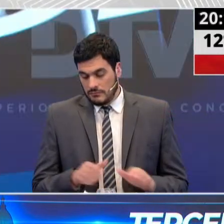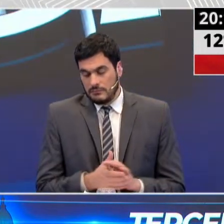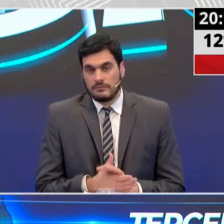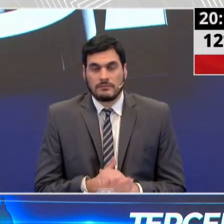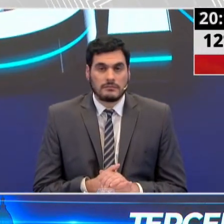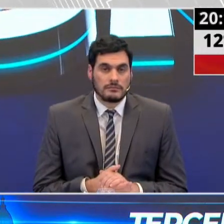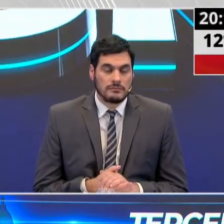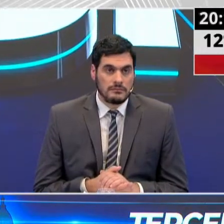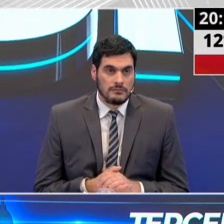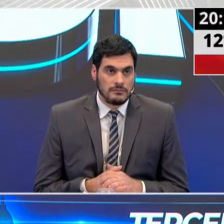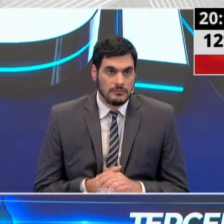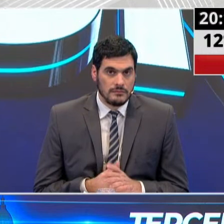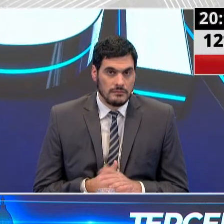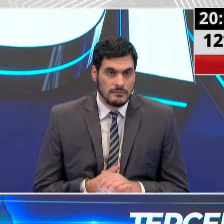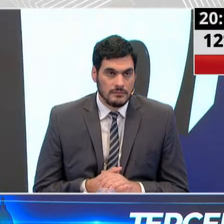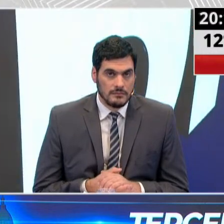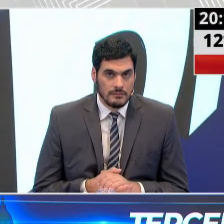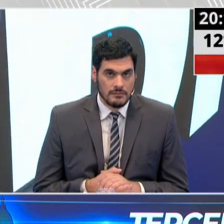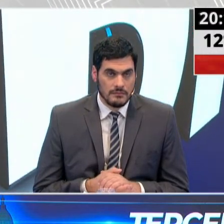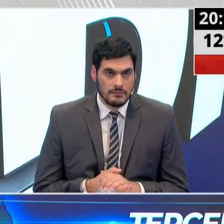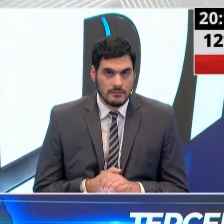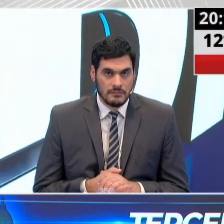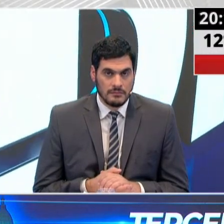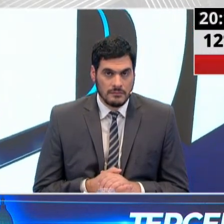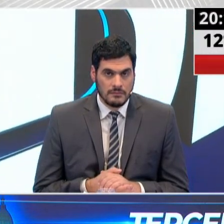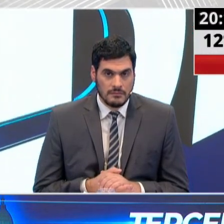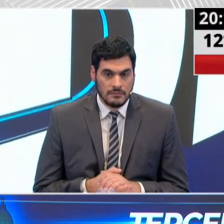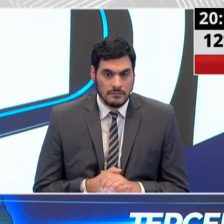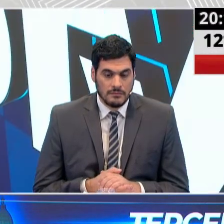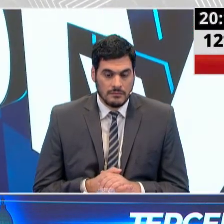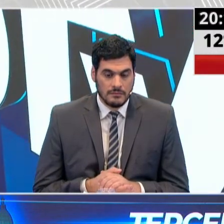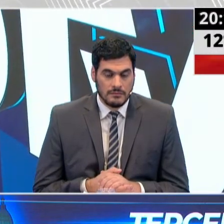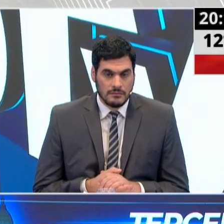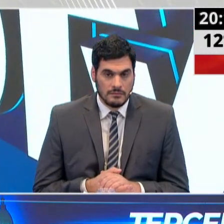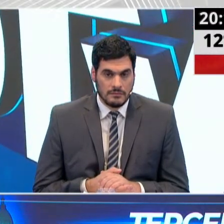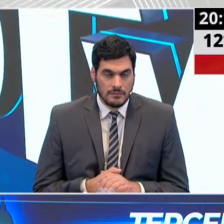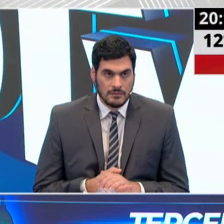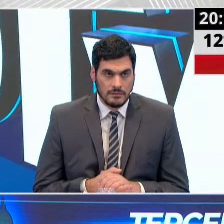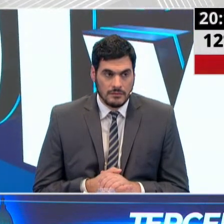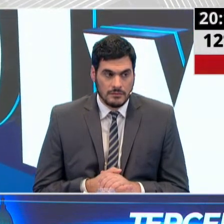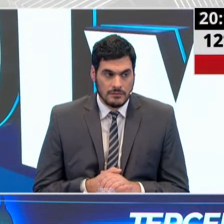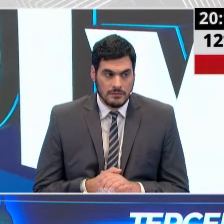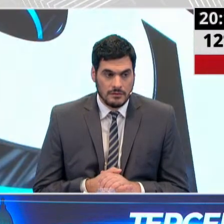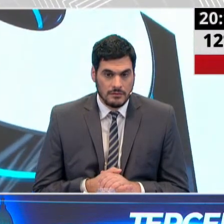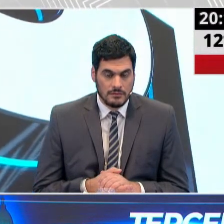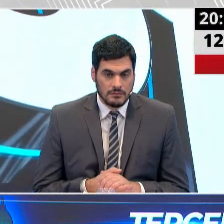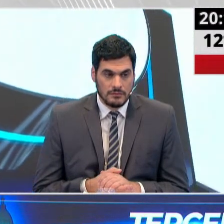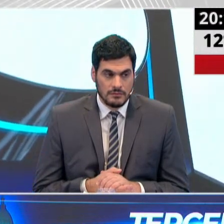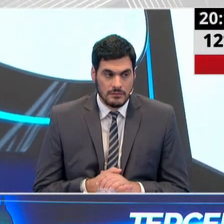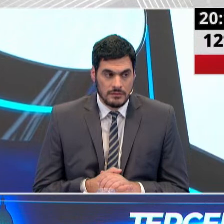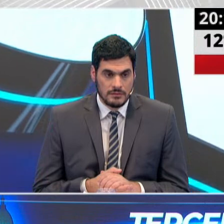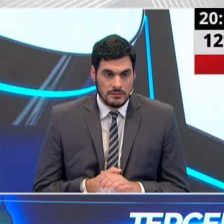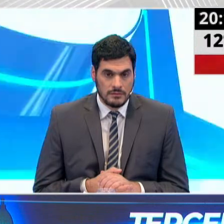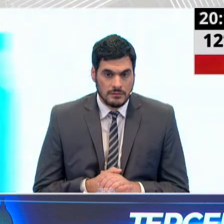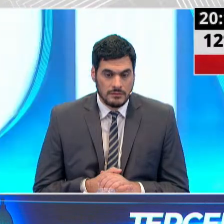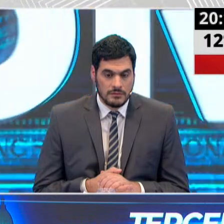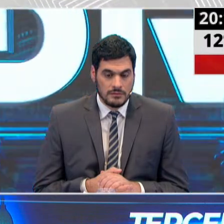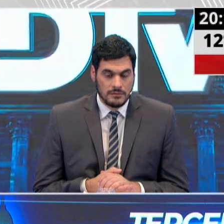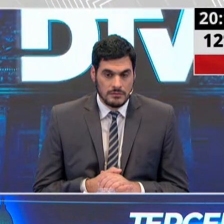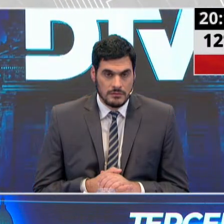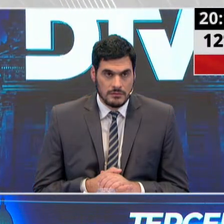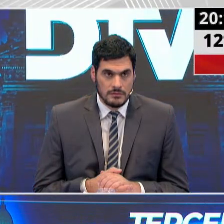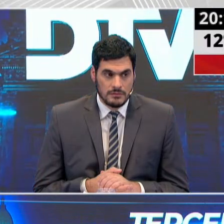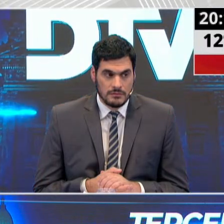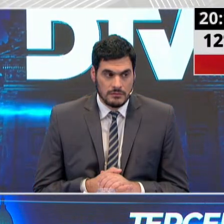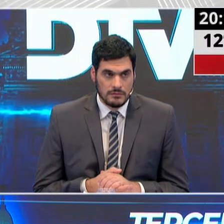faltan, algunos lo que dicen es, bueno, la ley en realidad está bien, lo que falta es, bueno, quizás ver un poco más el tema de los profesionales, del